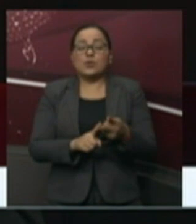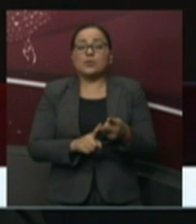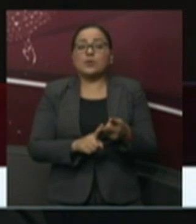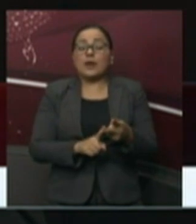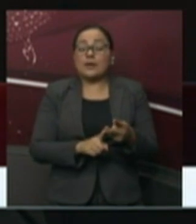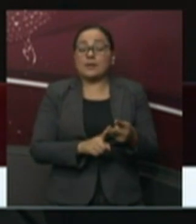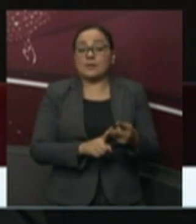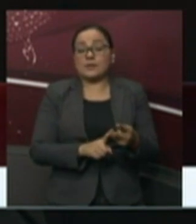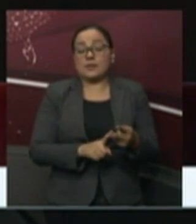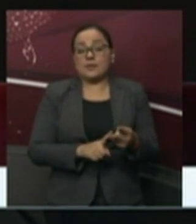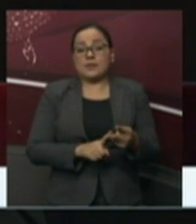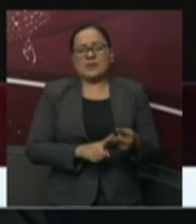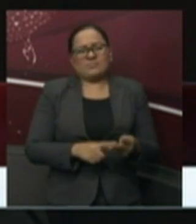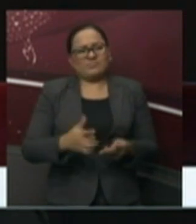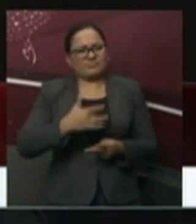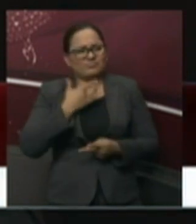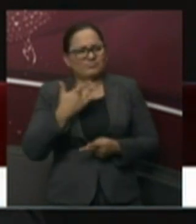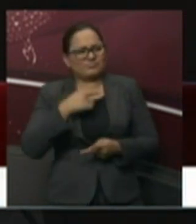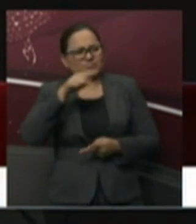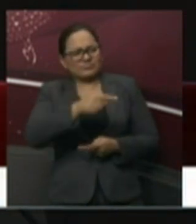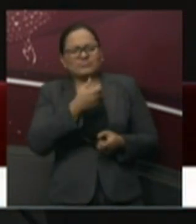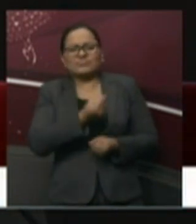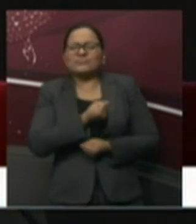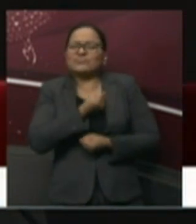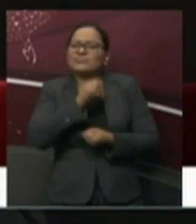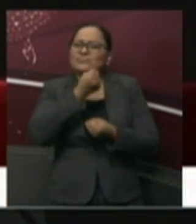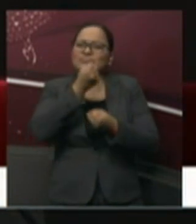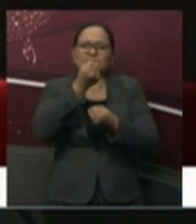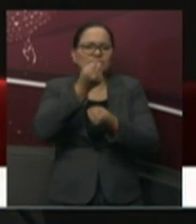es un, yo diría, un manifiesto